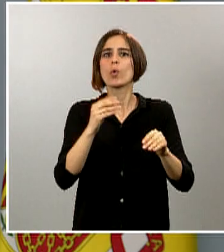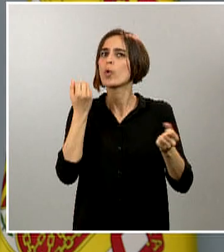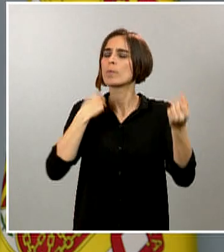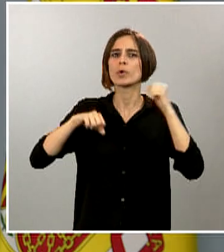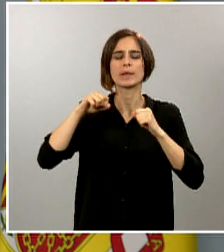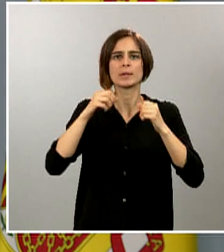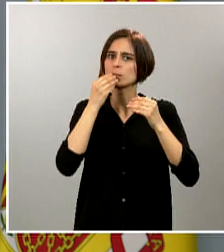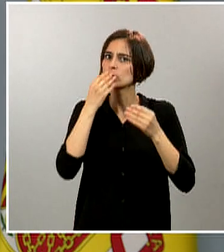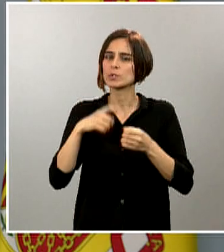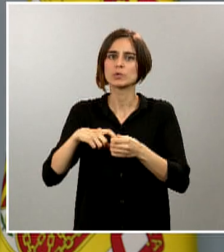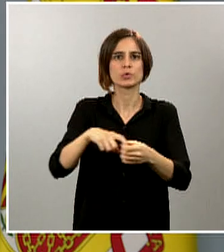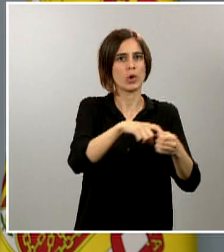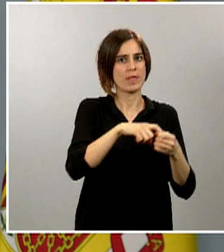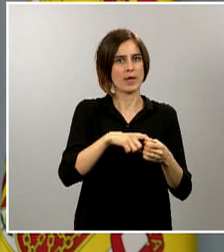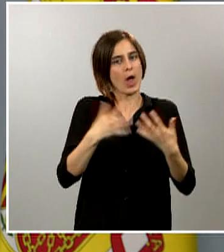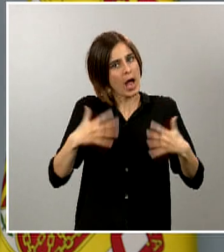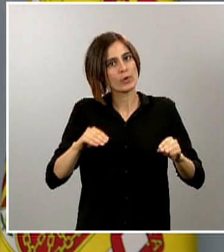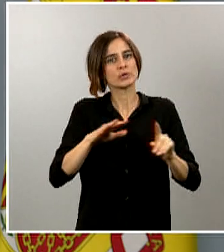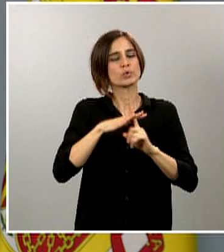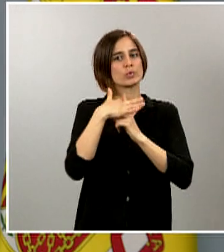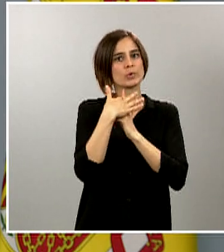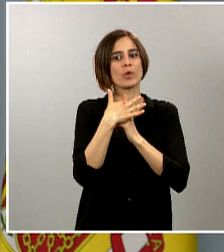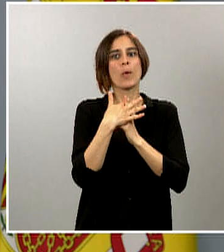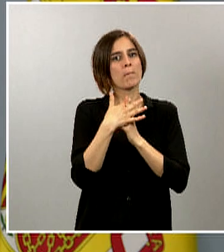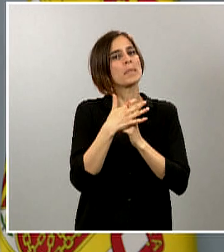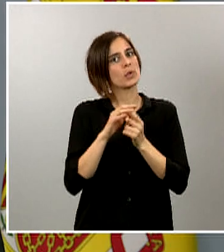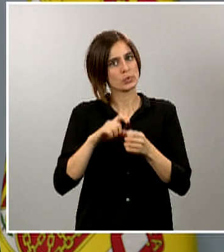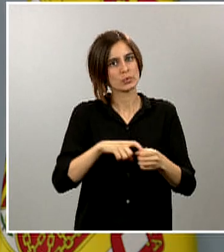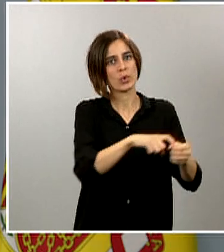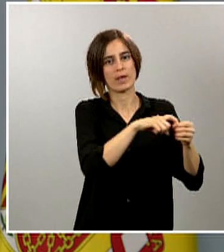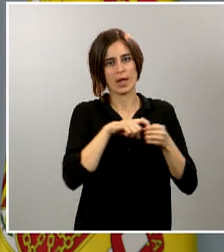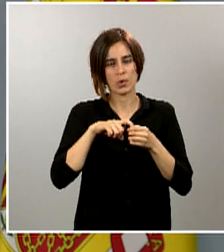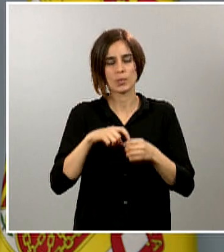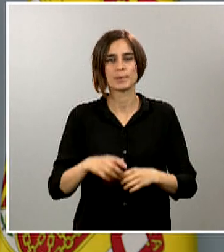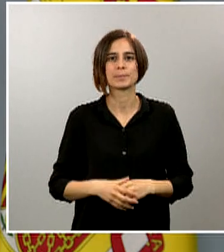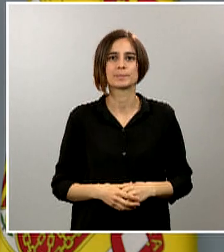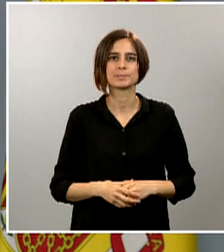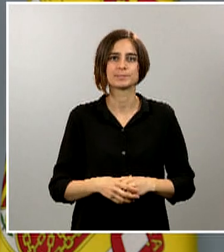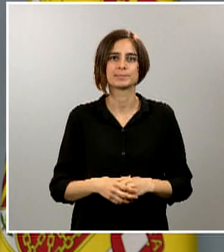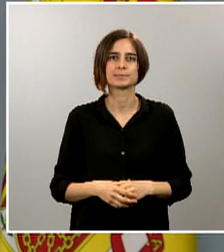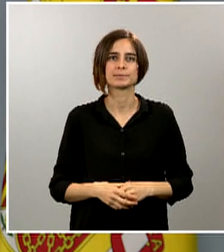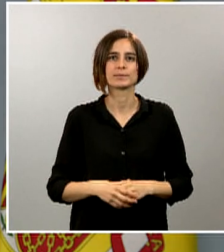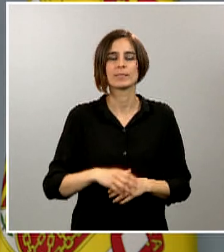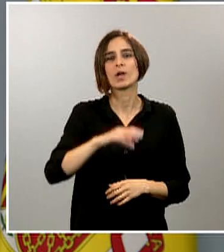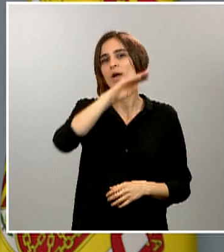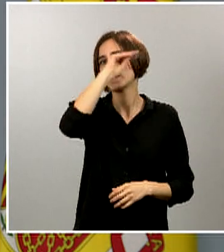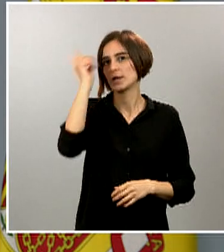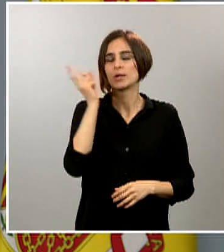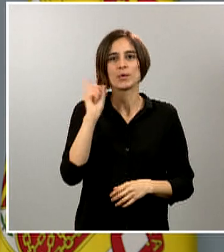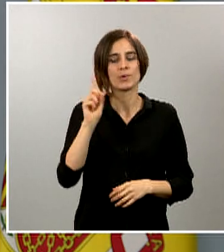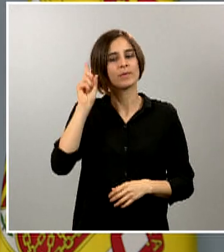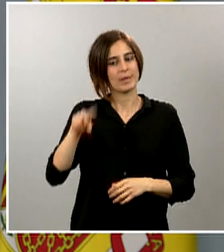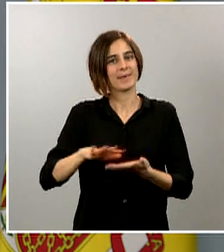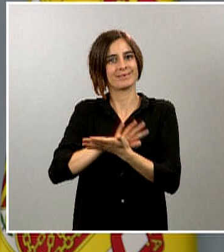su situación con el conjunto de la sociedad. No quería dejar y olvidarme también del colectivo de la